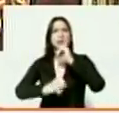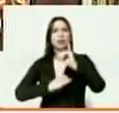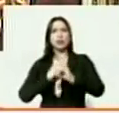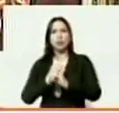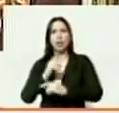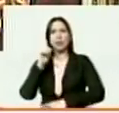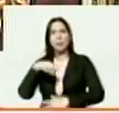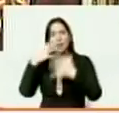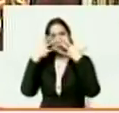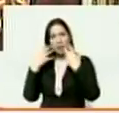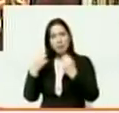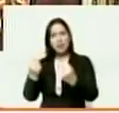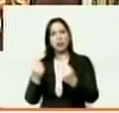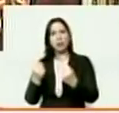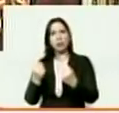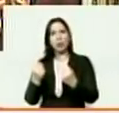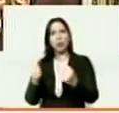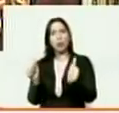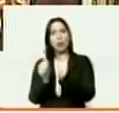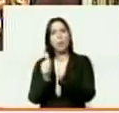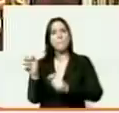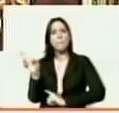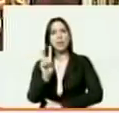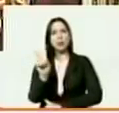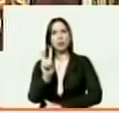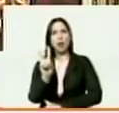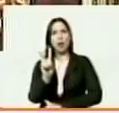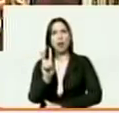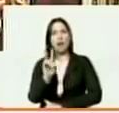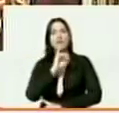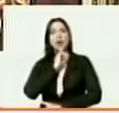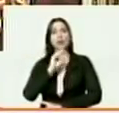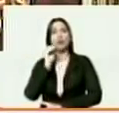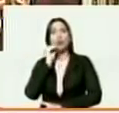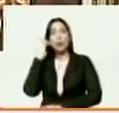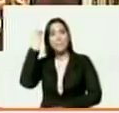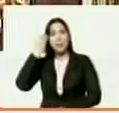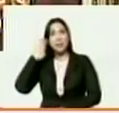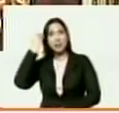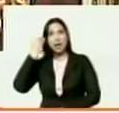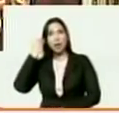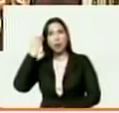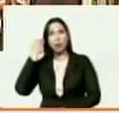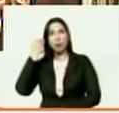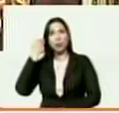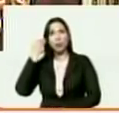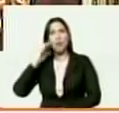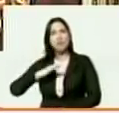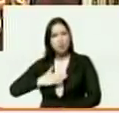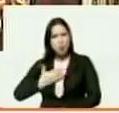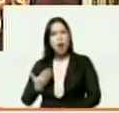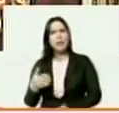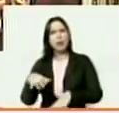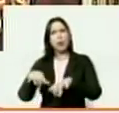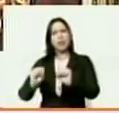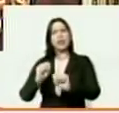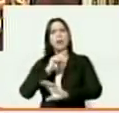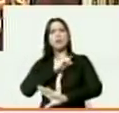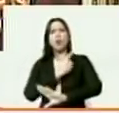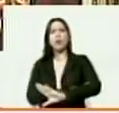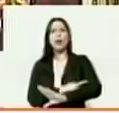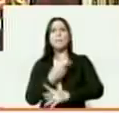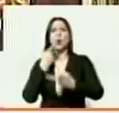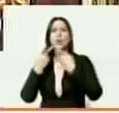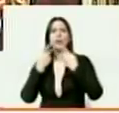del entendimiento con Venezuela. Iván Duque ha creído y cree que él puede conquistar el poder político en